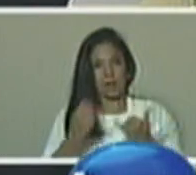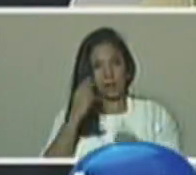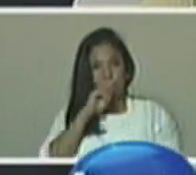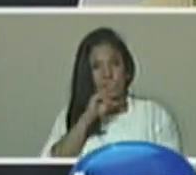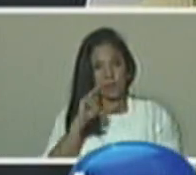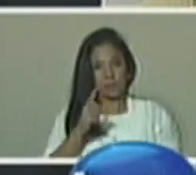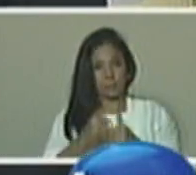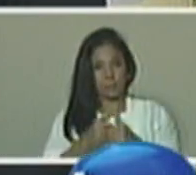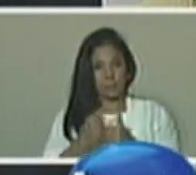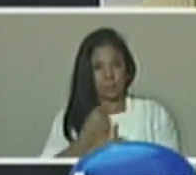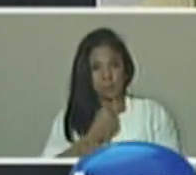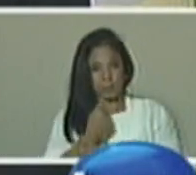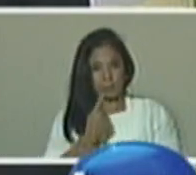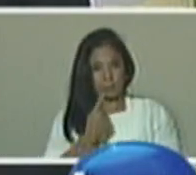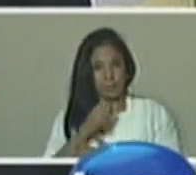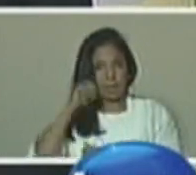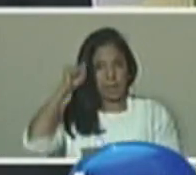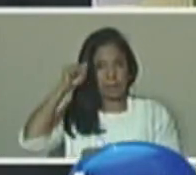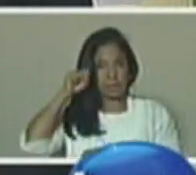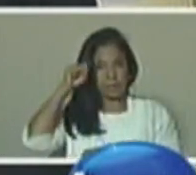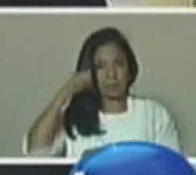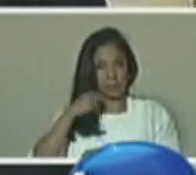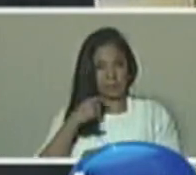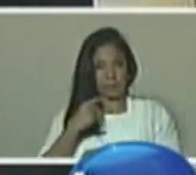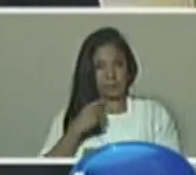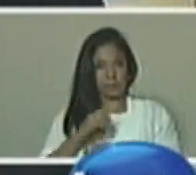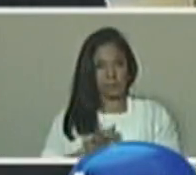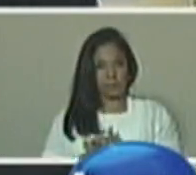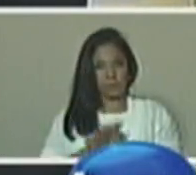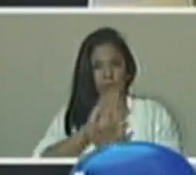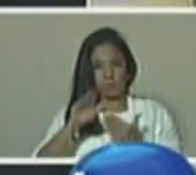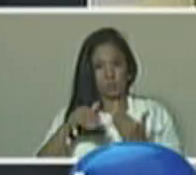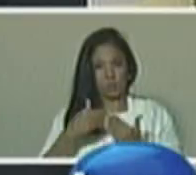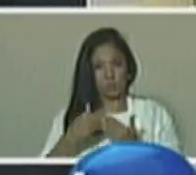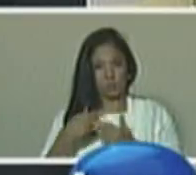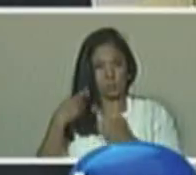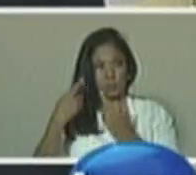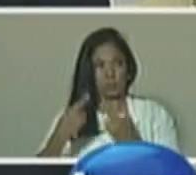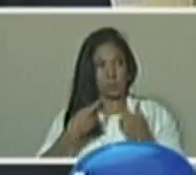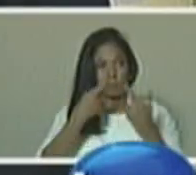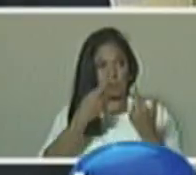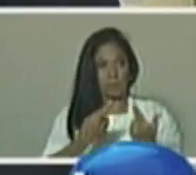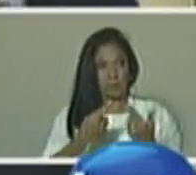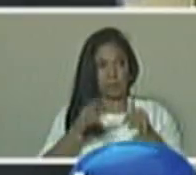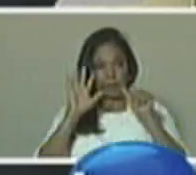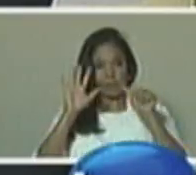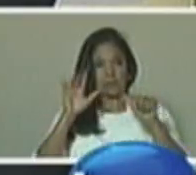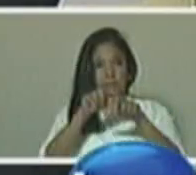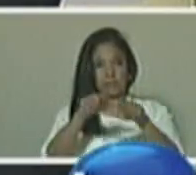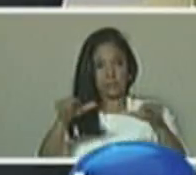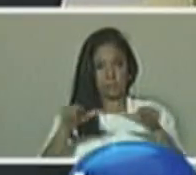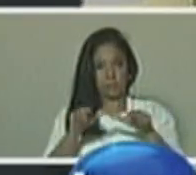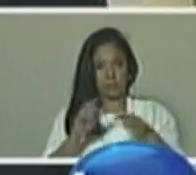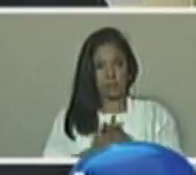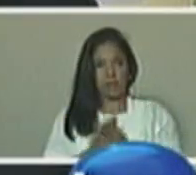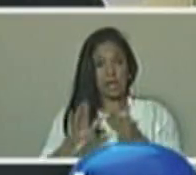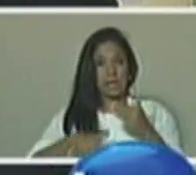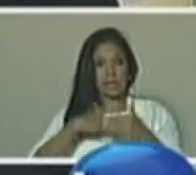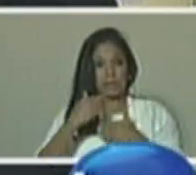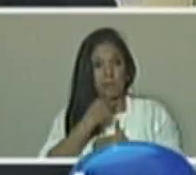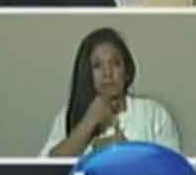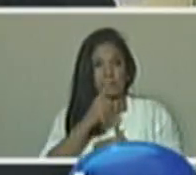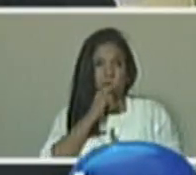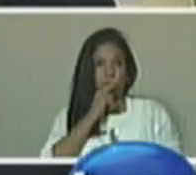Vamos a ver primero el video con los premios que se gana el sexto lugar y luego decimos de quién